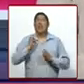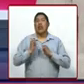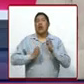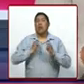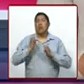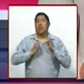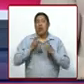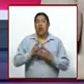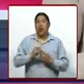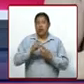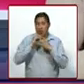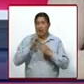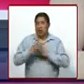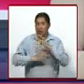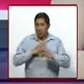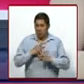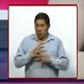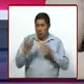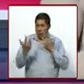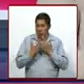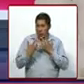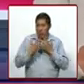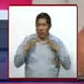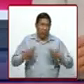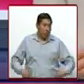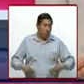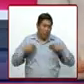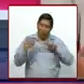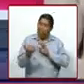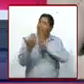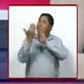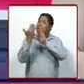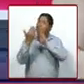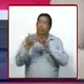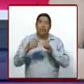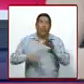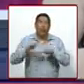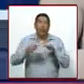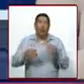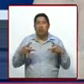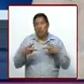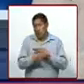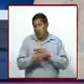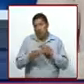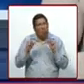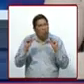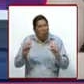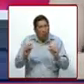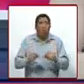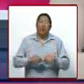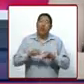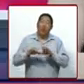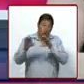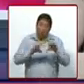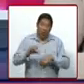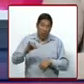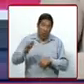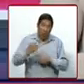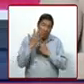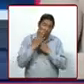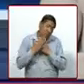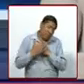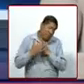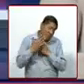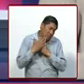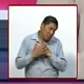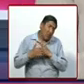emocionales, especialmente en un mundo donde las interacciones humanas cara a cara pueden ser limitadas. A pesar de que las IA pueden ofrecer consuelo y compañía